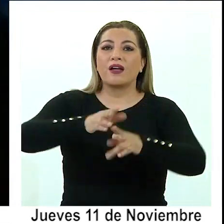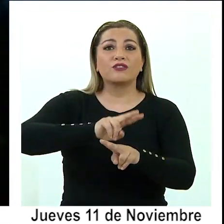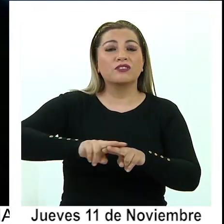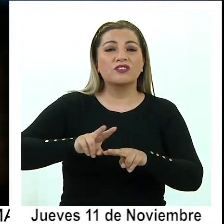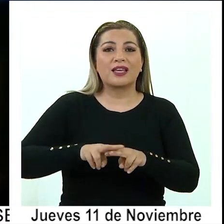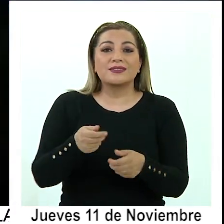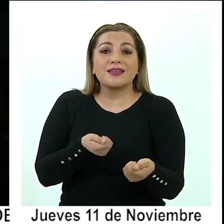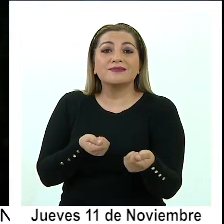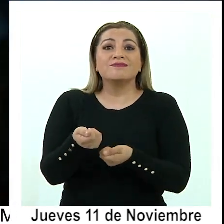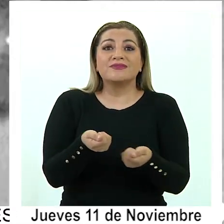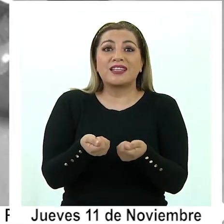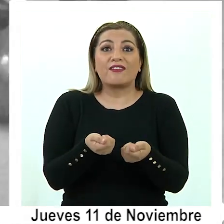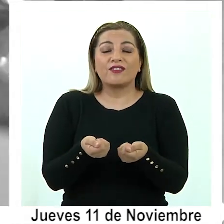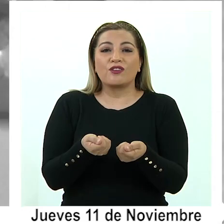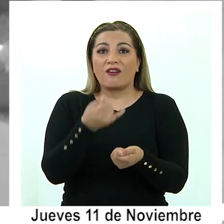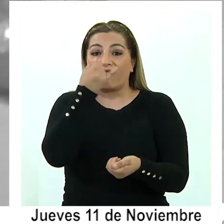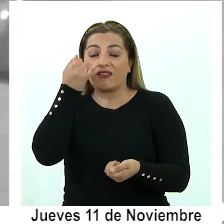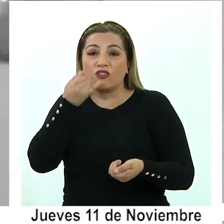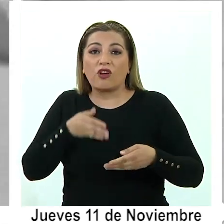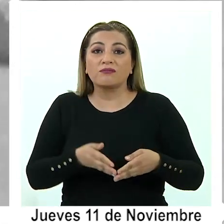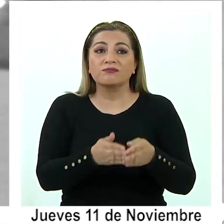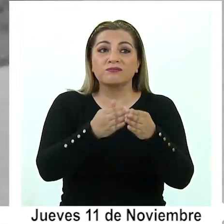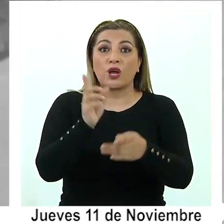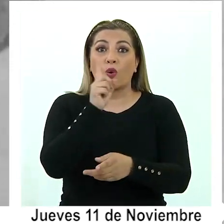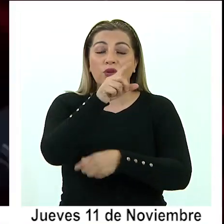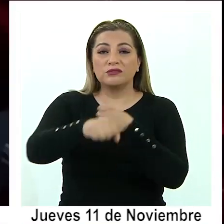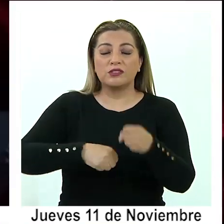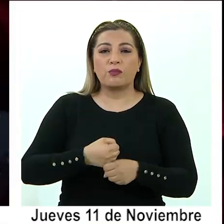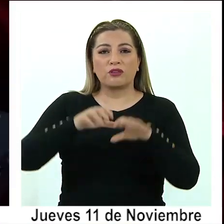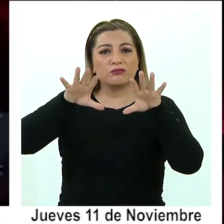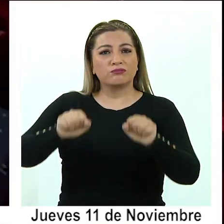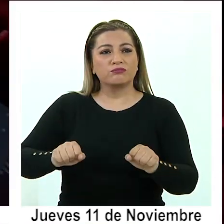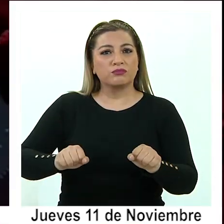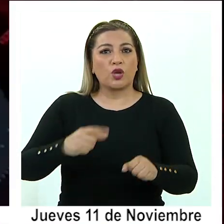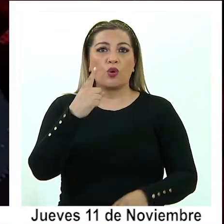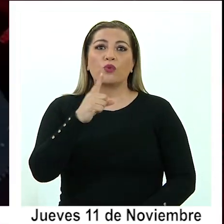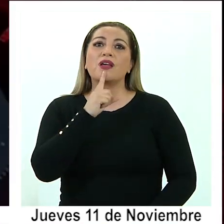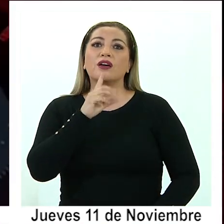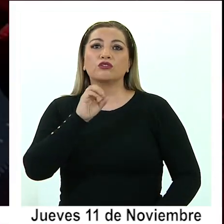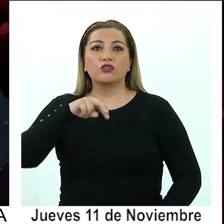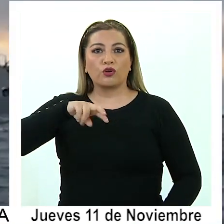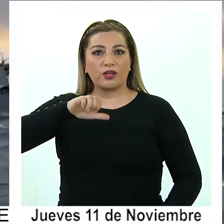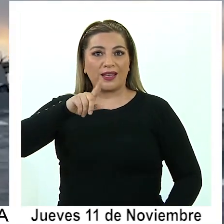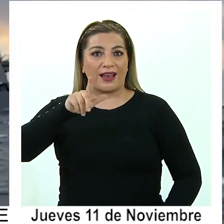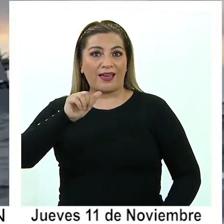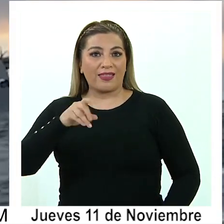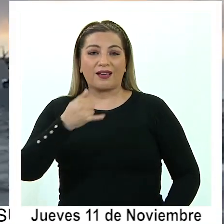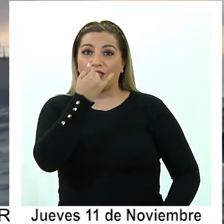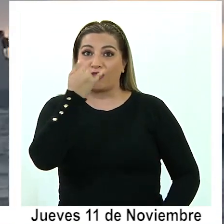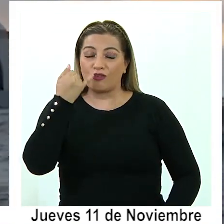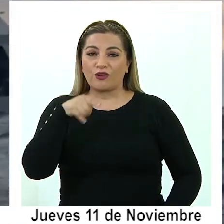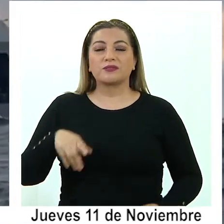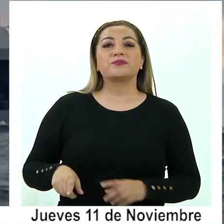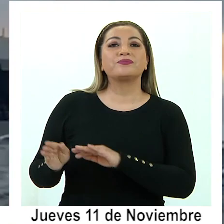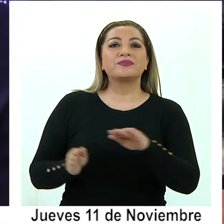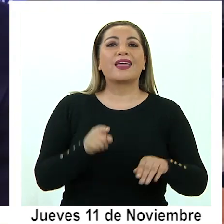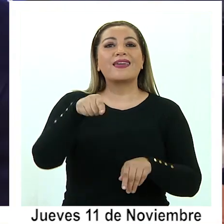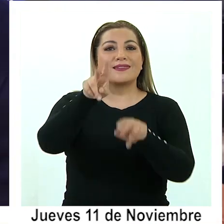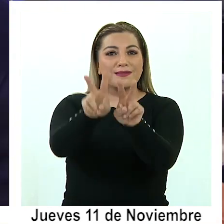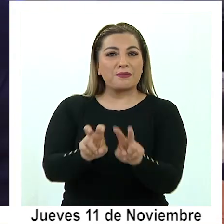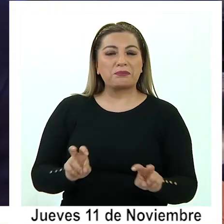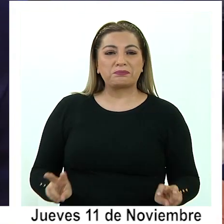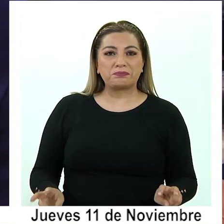por vía marítima y que ha permitido en el último año la captura de más de 1,5 toneladas de drogas. Esta investigación